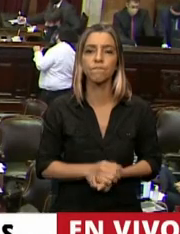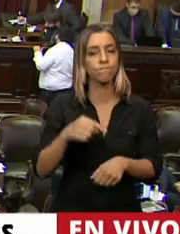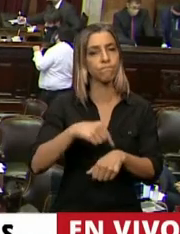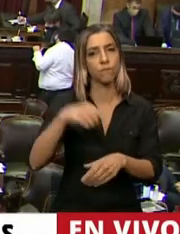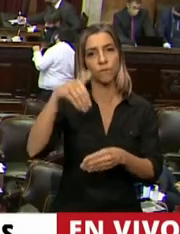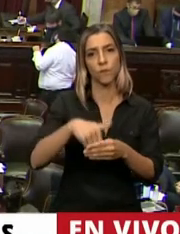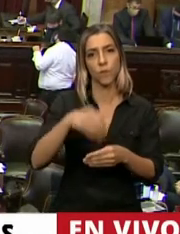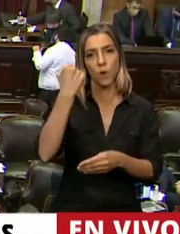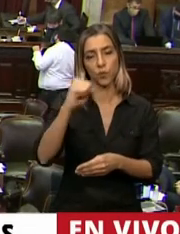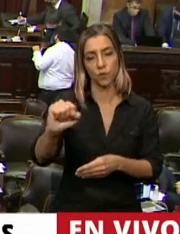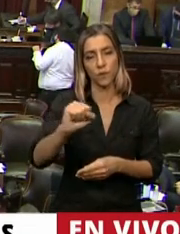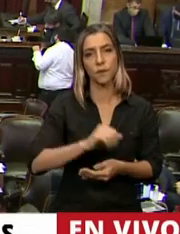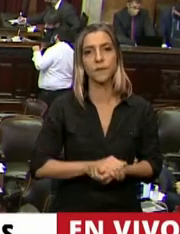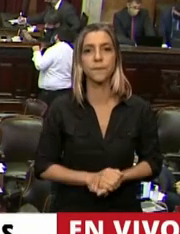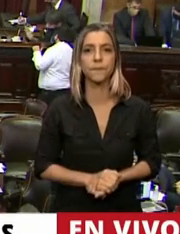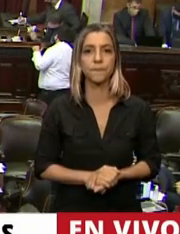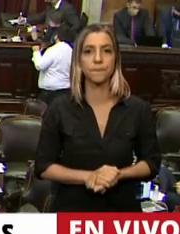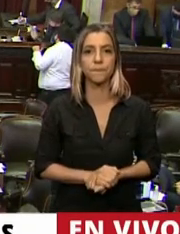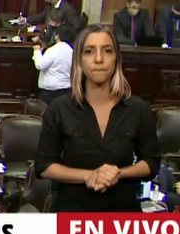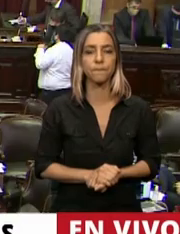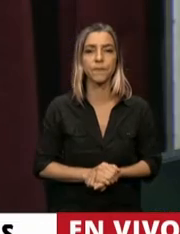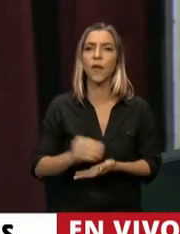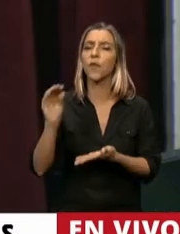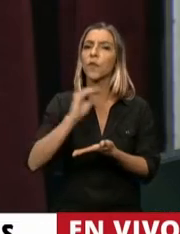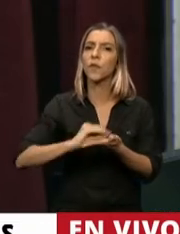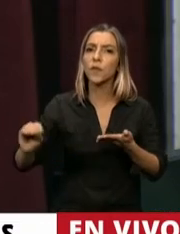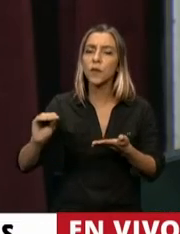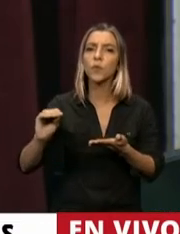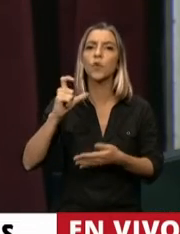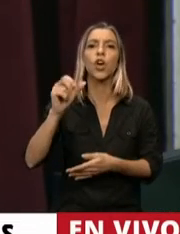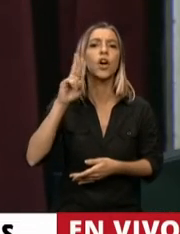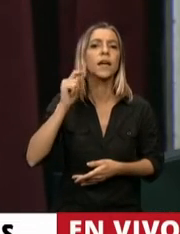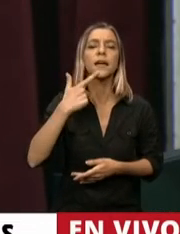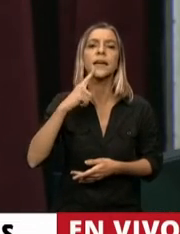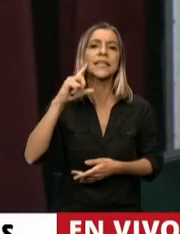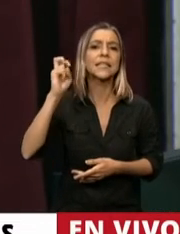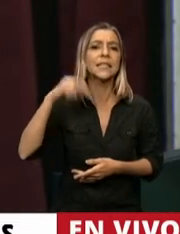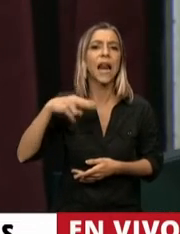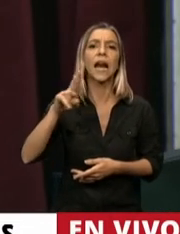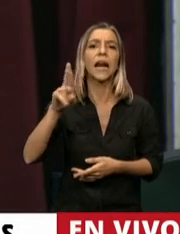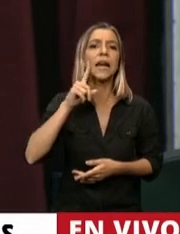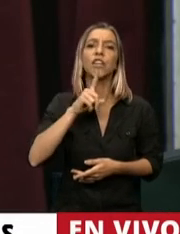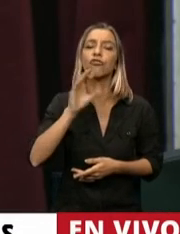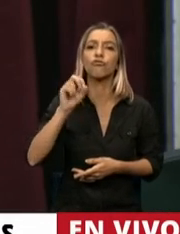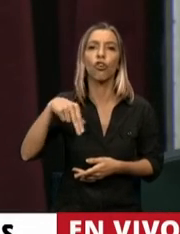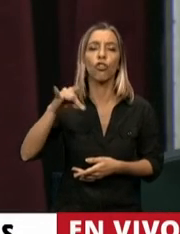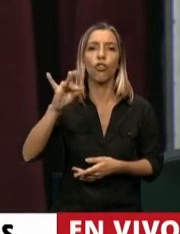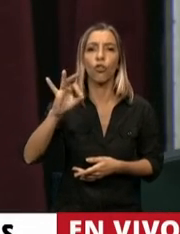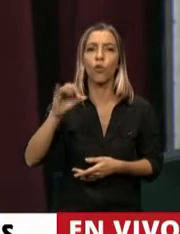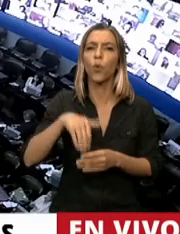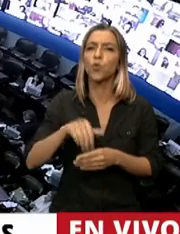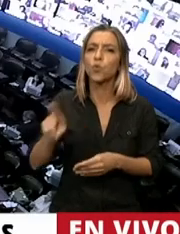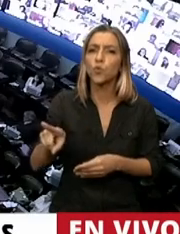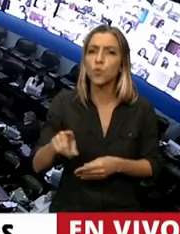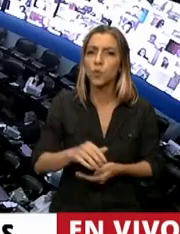ausente a la hora de votar diputado cristian adrián ritondo para expresar el sentido de su